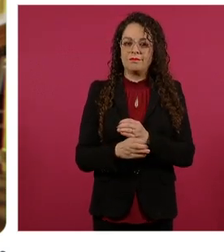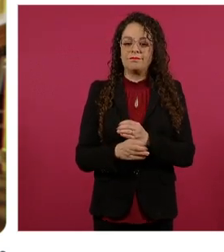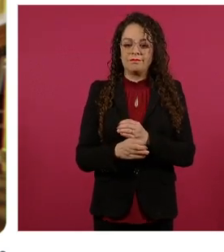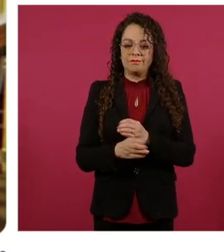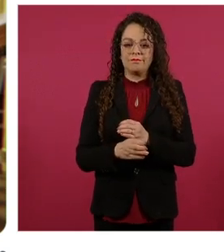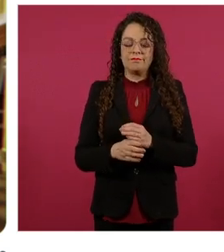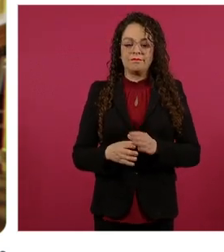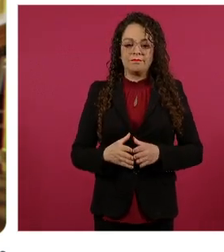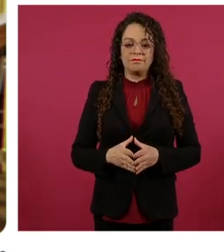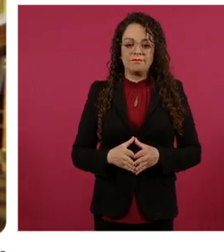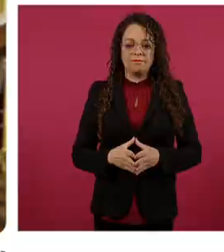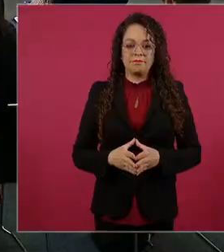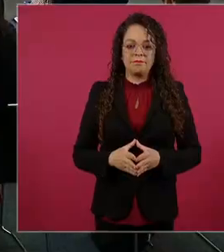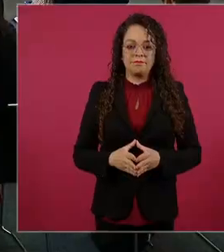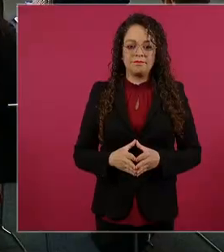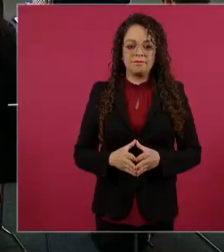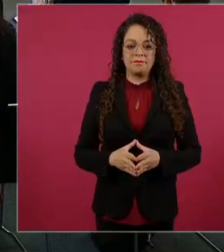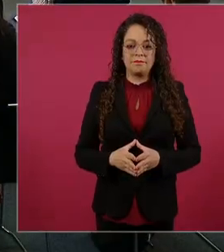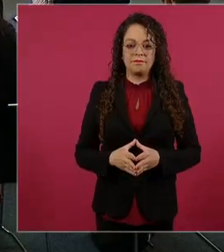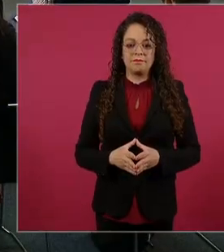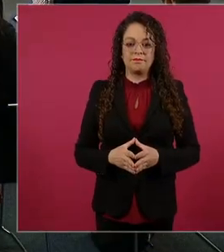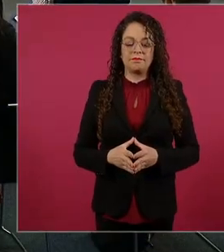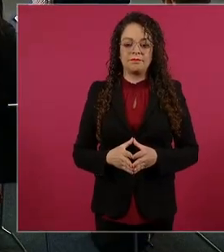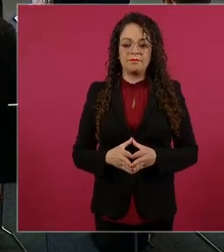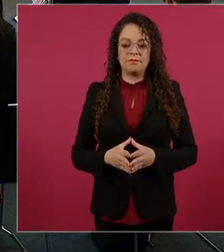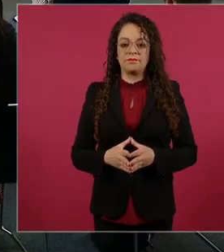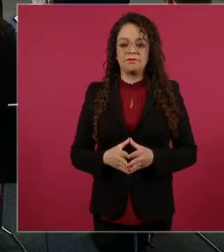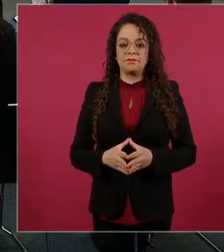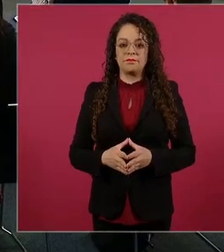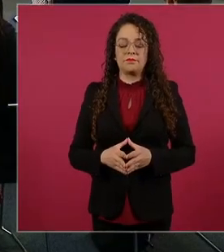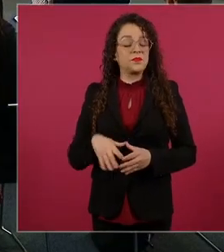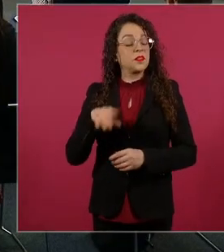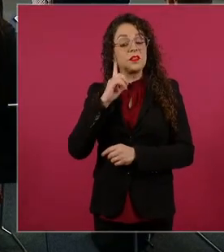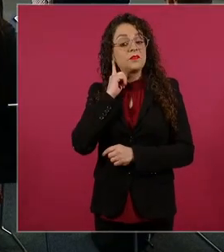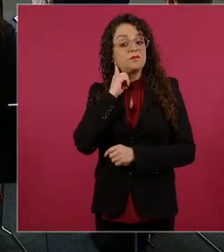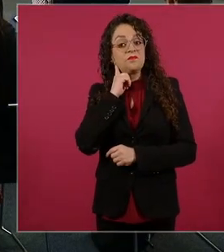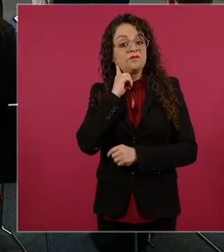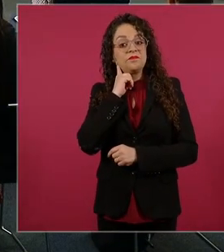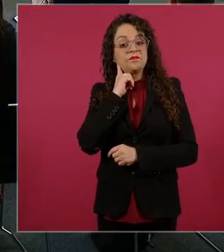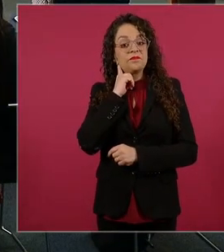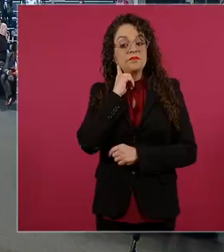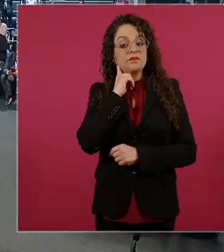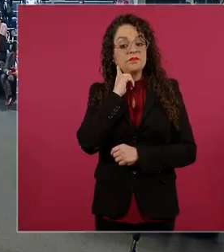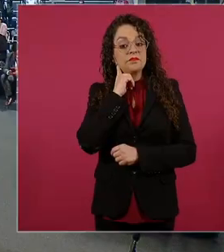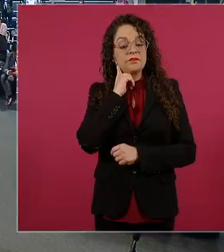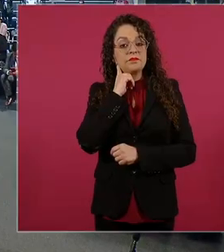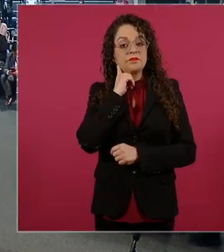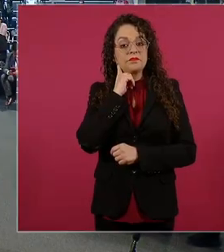Sí, sí Pero yo no sabía Qué bueno que